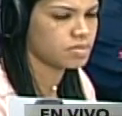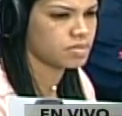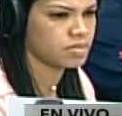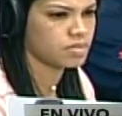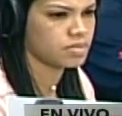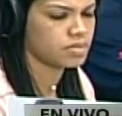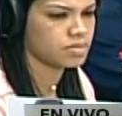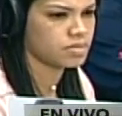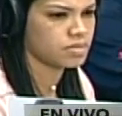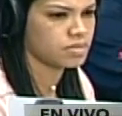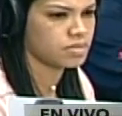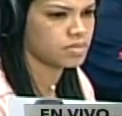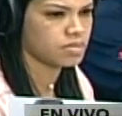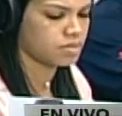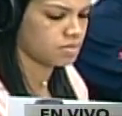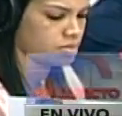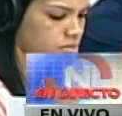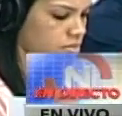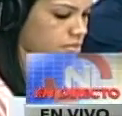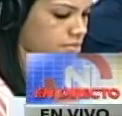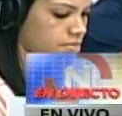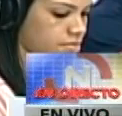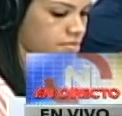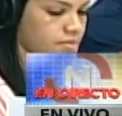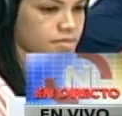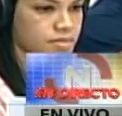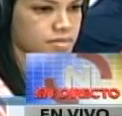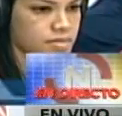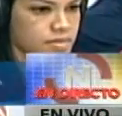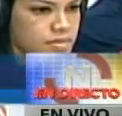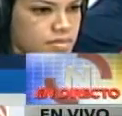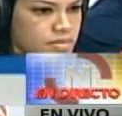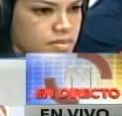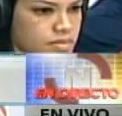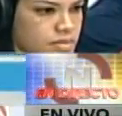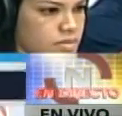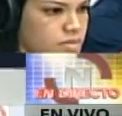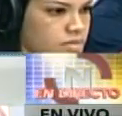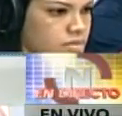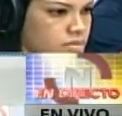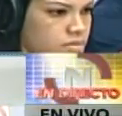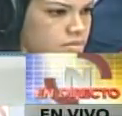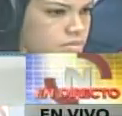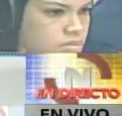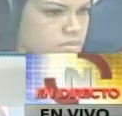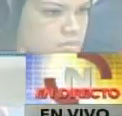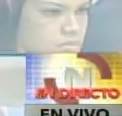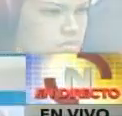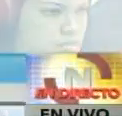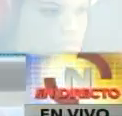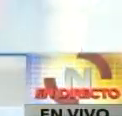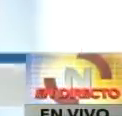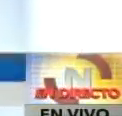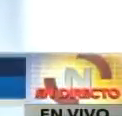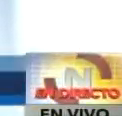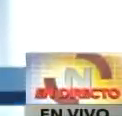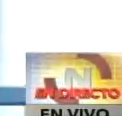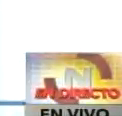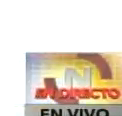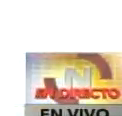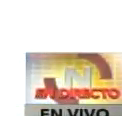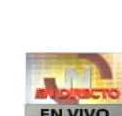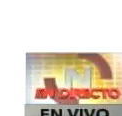Así es, nosotros continuamos en vivo directo desde Miraflores, y es que en este momento el jefe de Estado conduce el programa La Hora de la